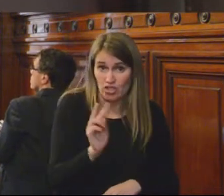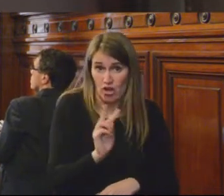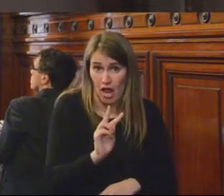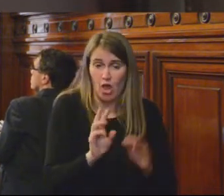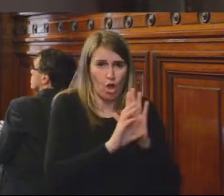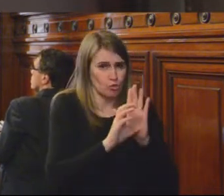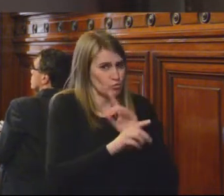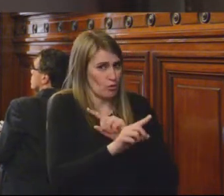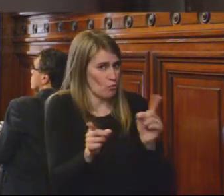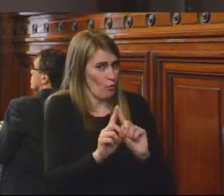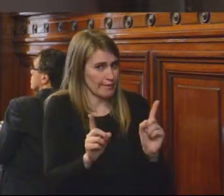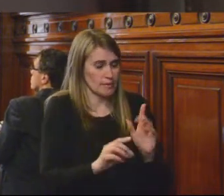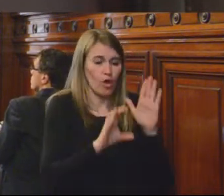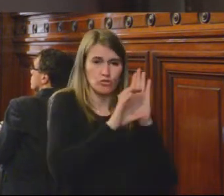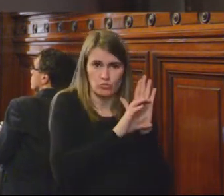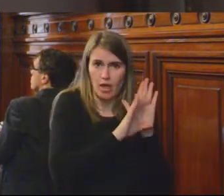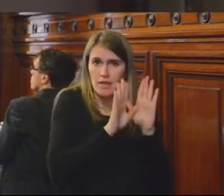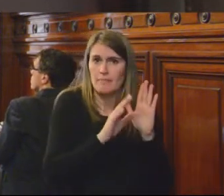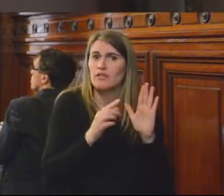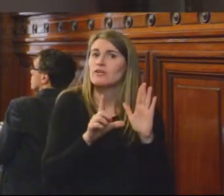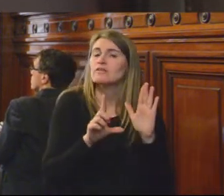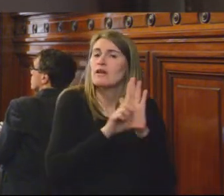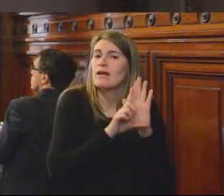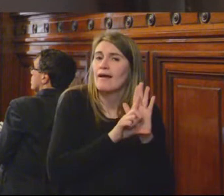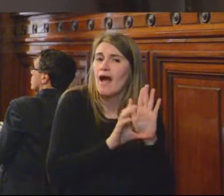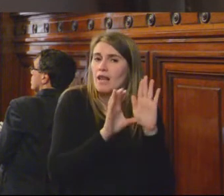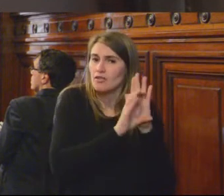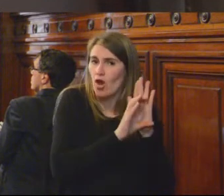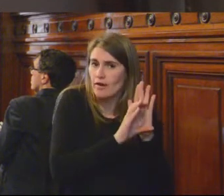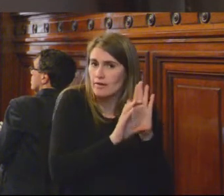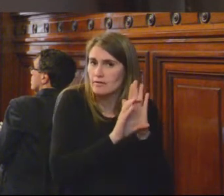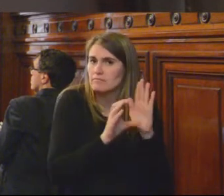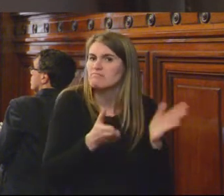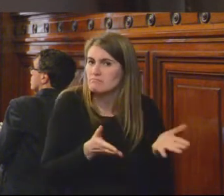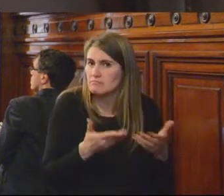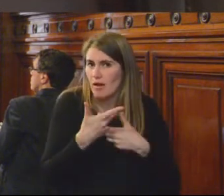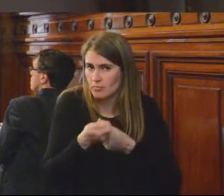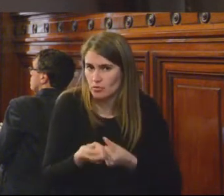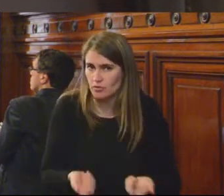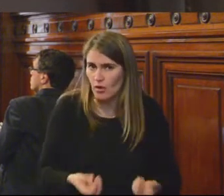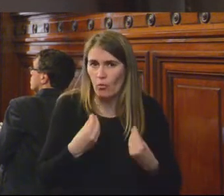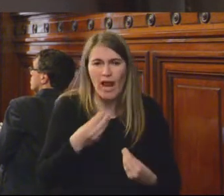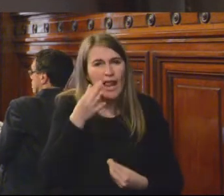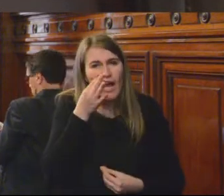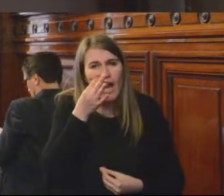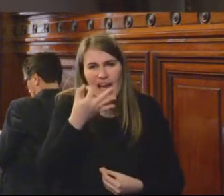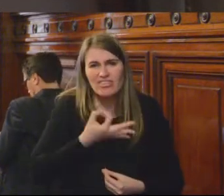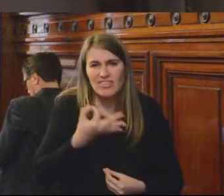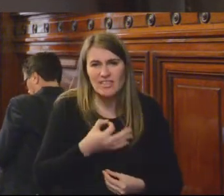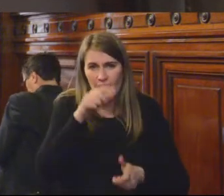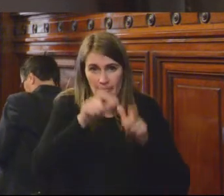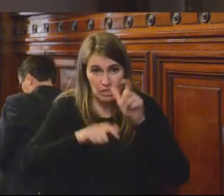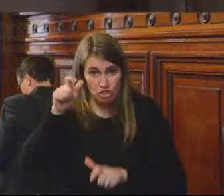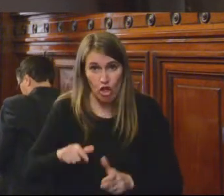con una nueva constitución, pero el marco legal, teóricamente, el marco es la antigua. ¿Qué garantía tienen los ciudadanos que